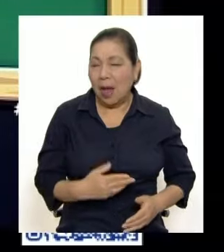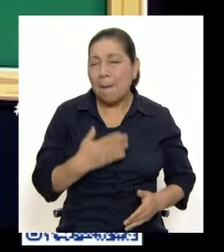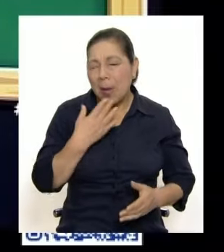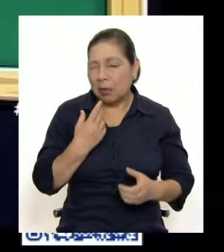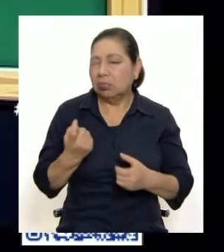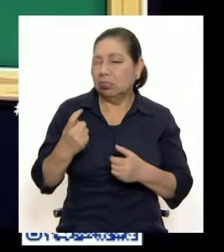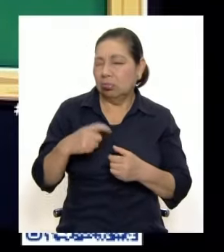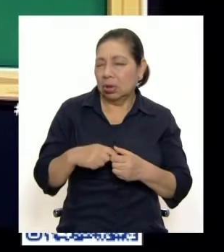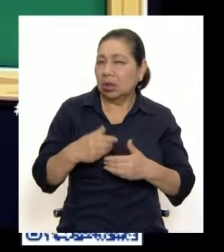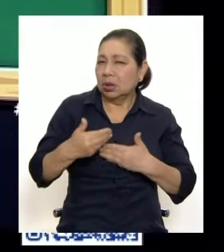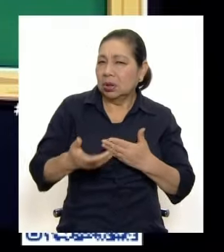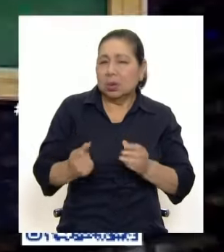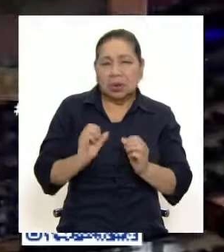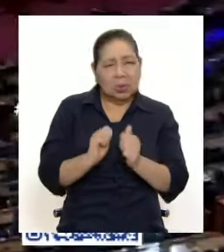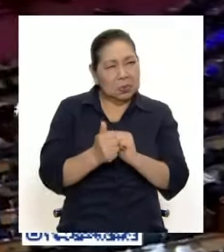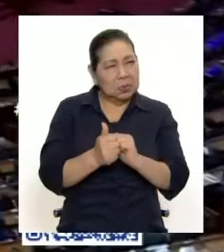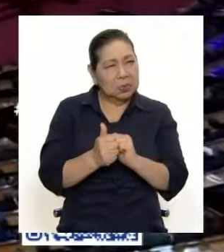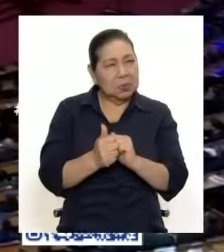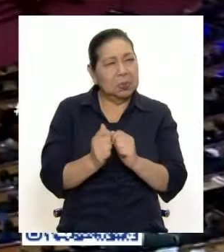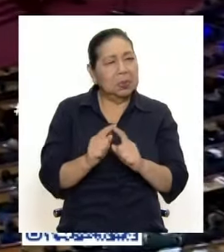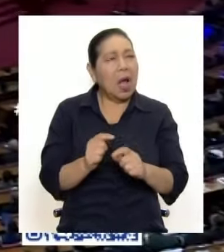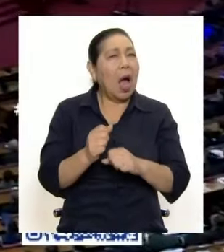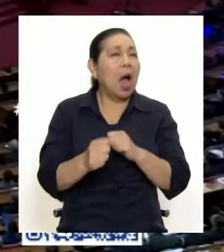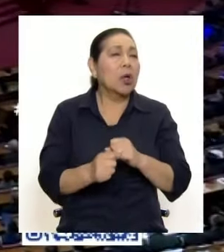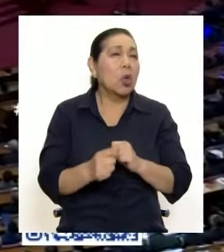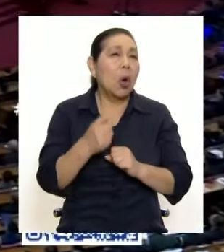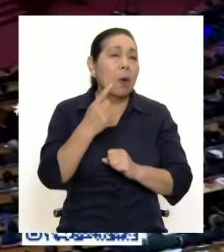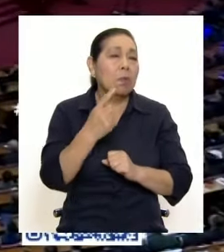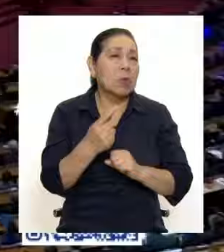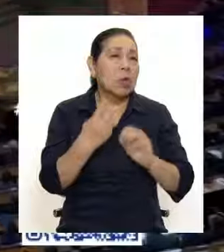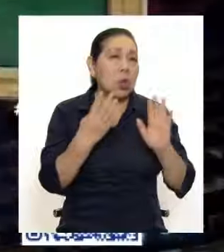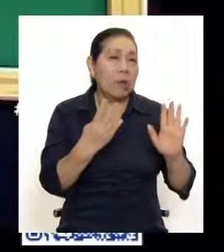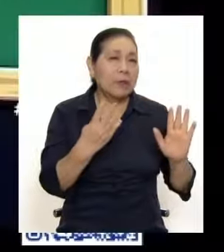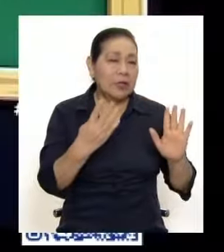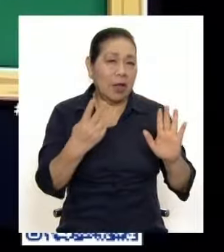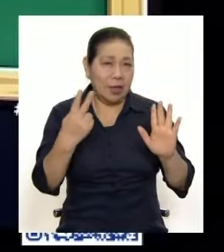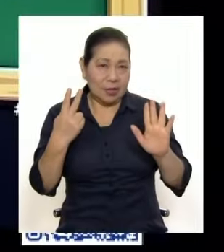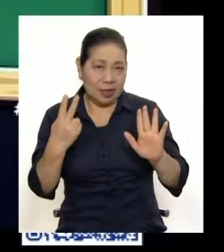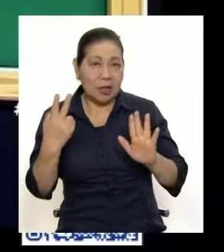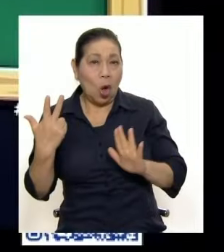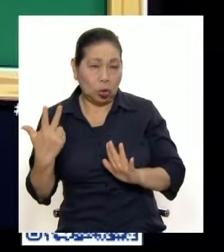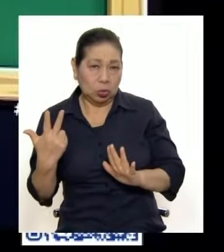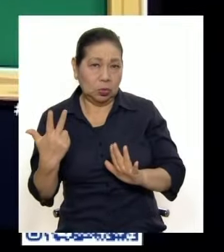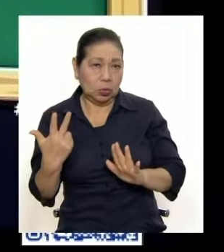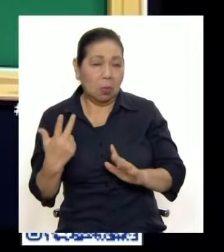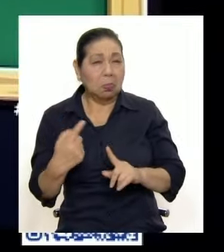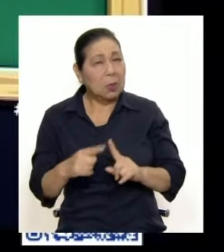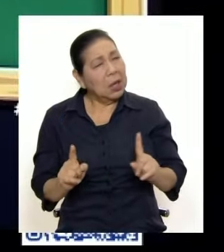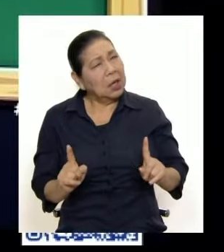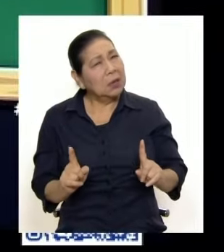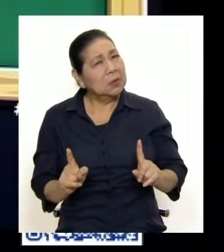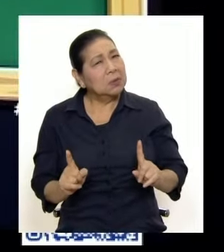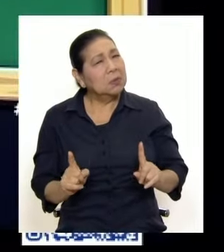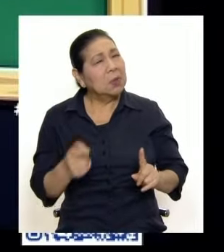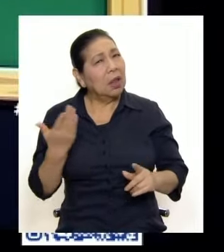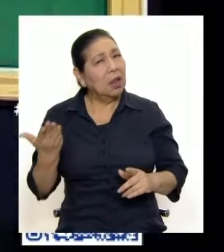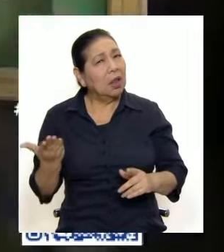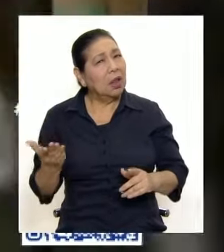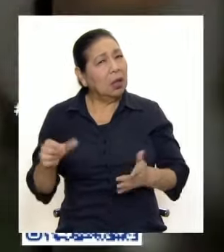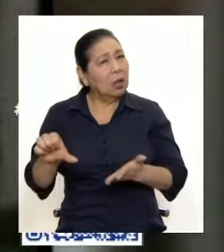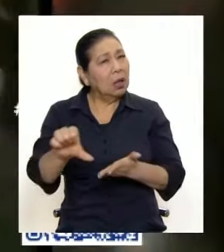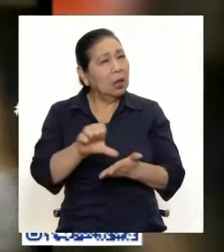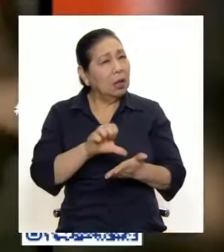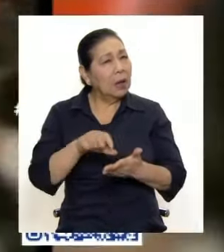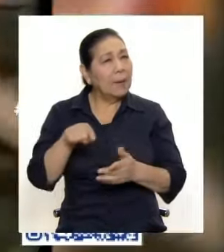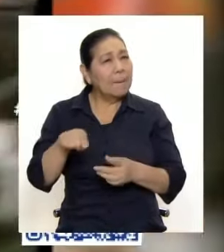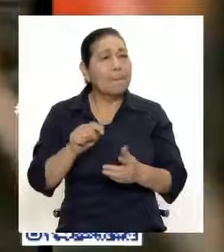iniciado su proceso de reforma y apertura en el el año 1978 sin embargo los hechos que tuvieron lugar en la plaza de